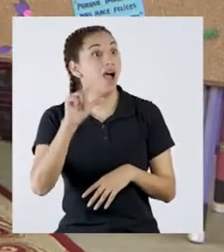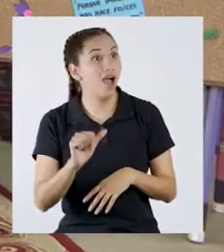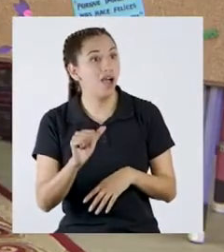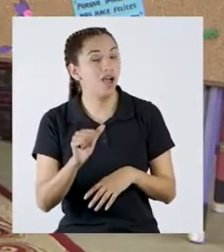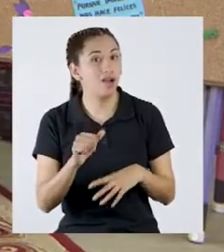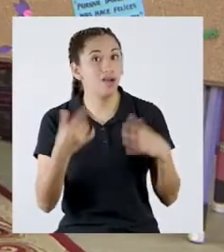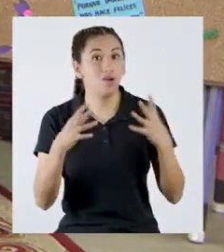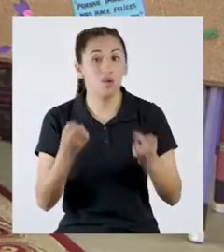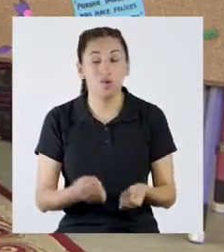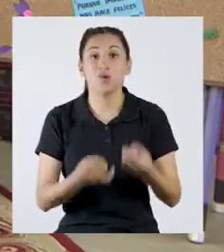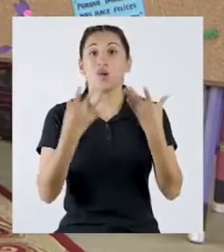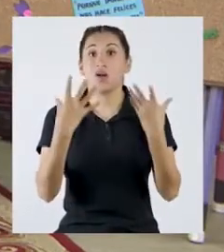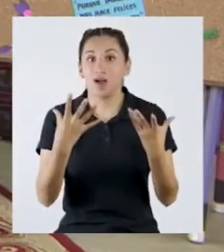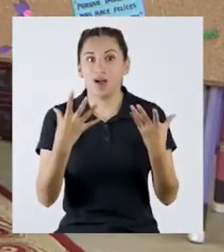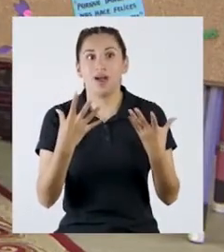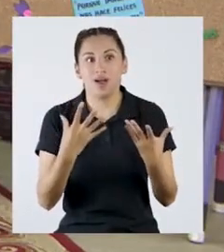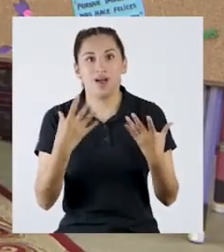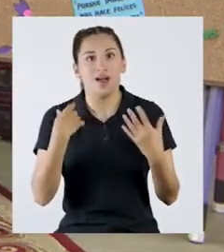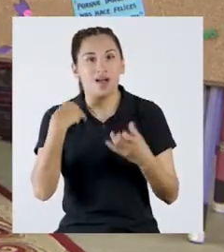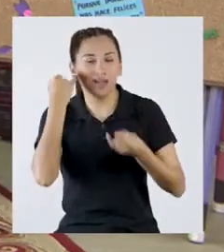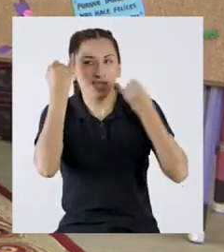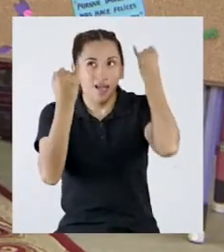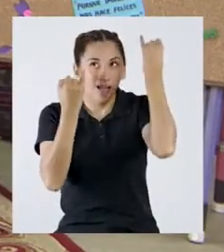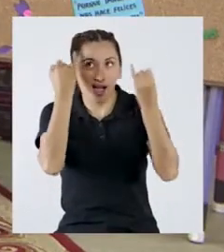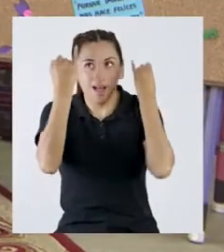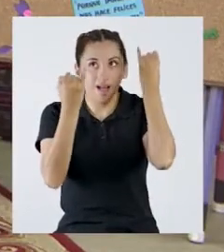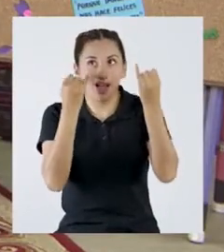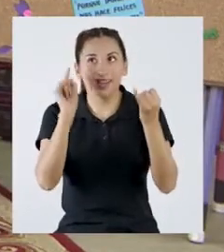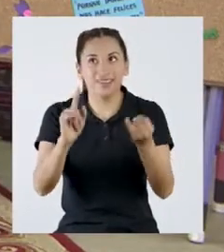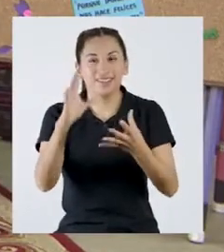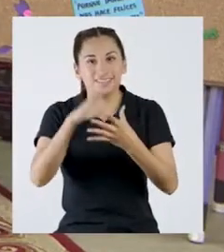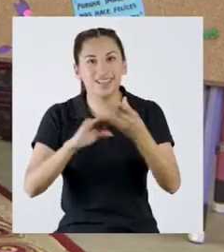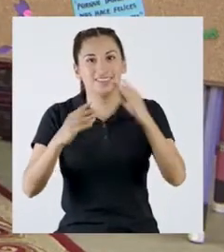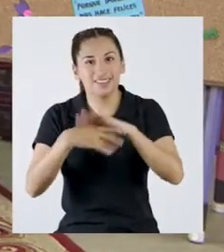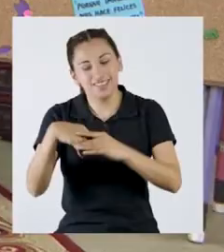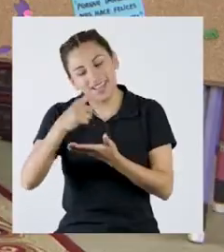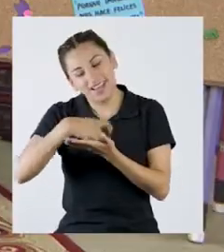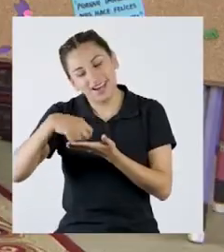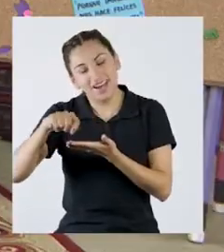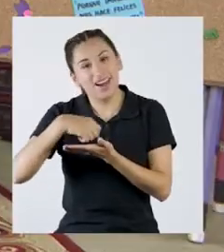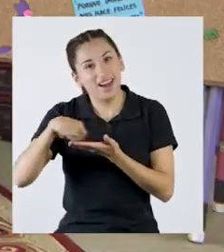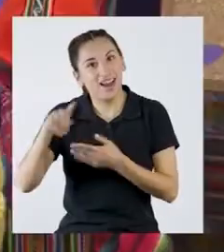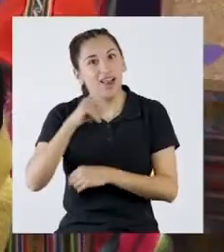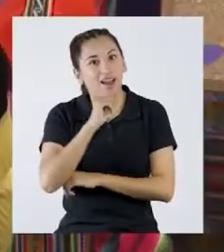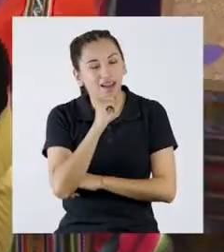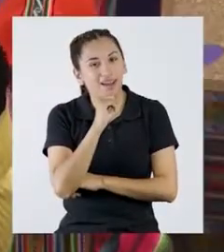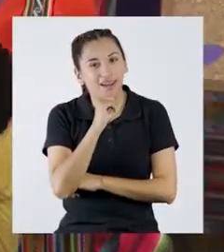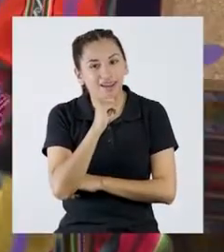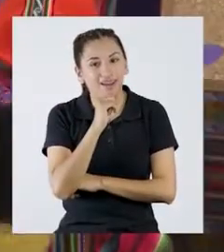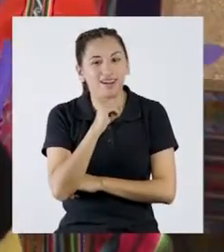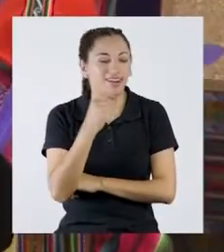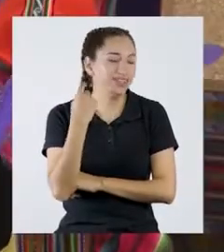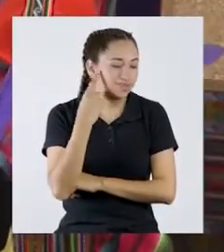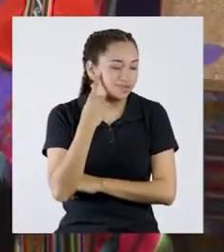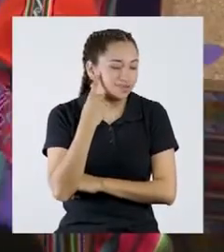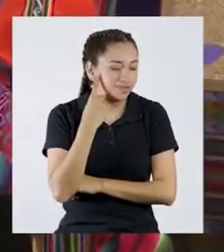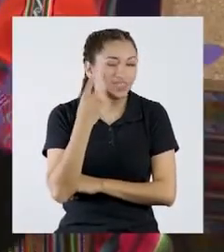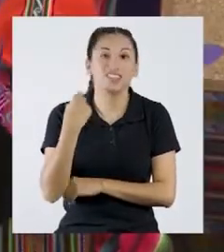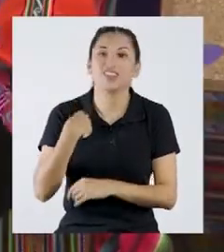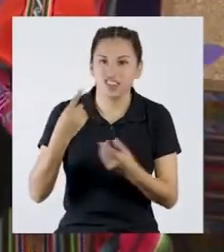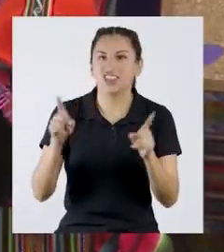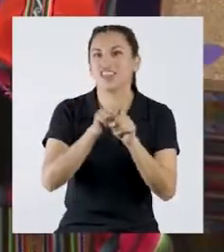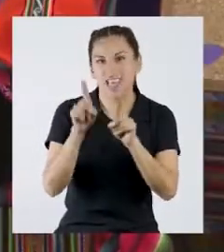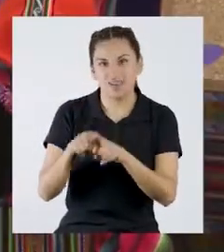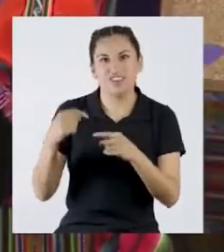Paola, ¿cuánto me ha hecho imaginar este microrrelato? Yo también voy